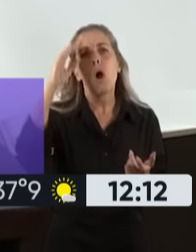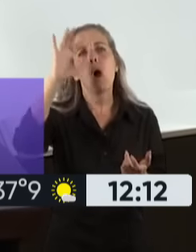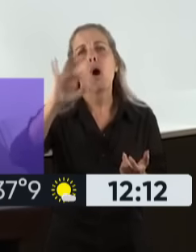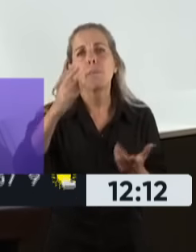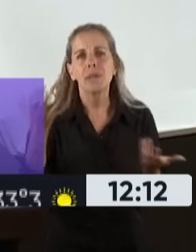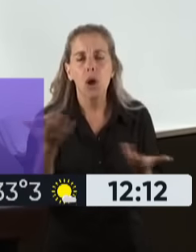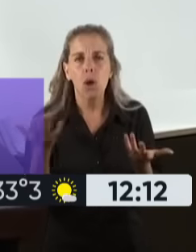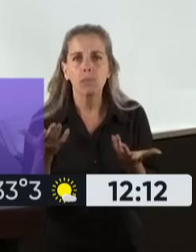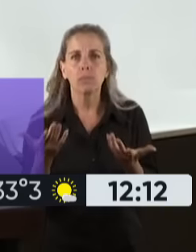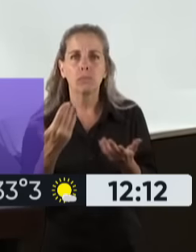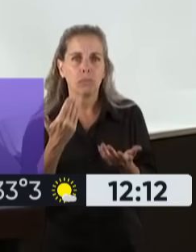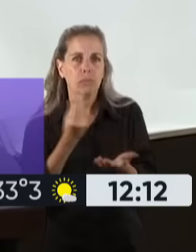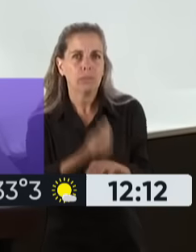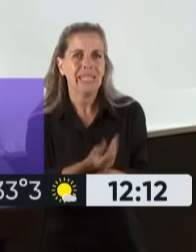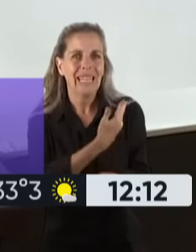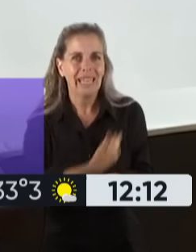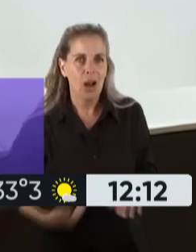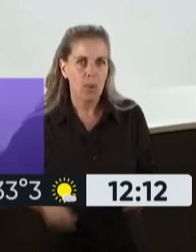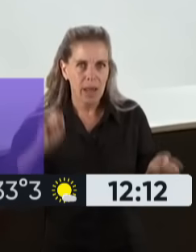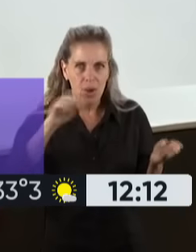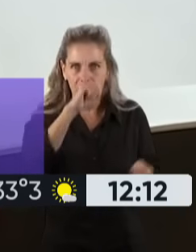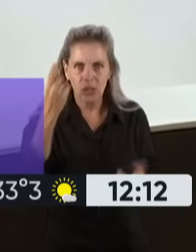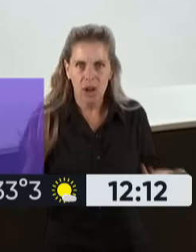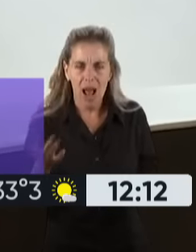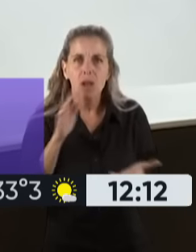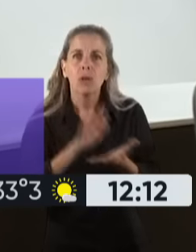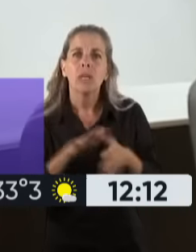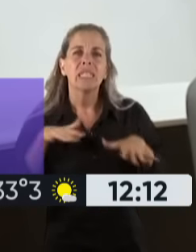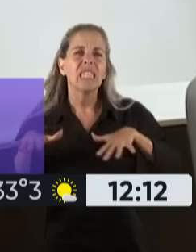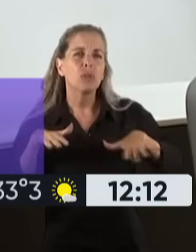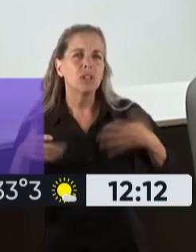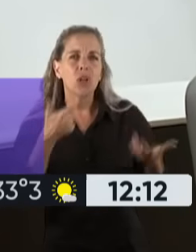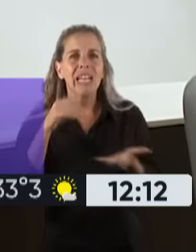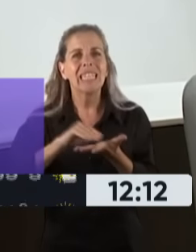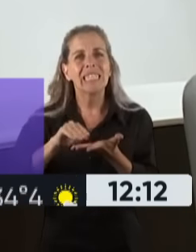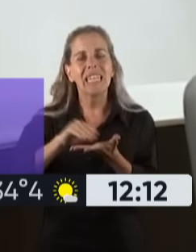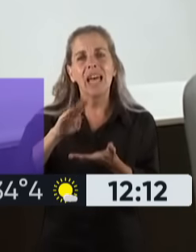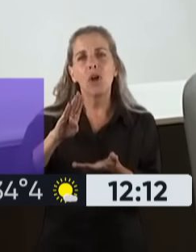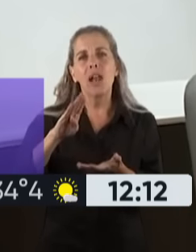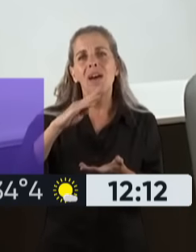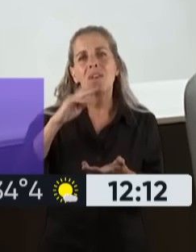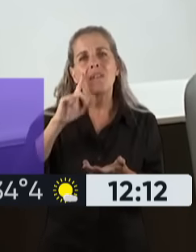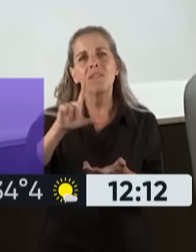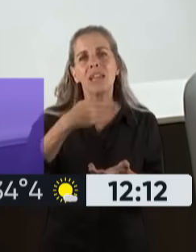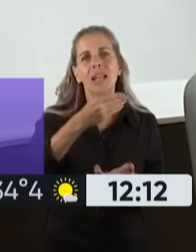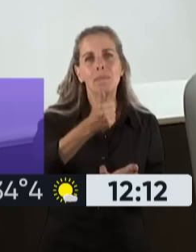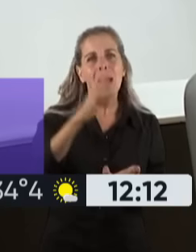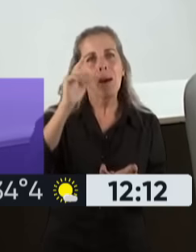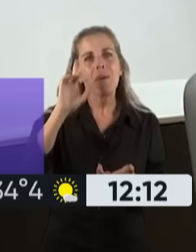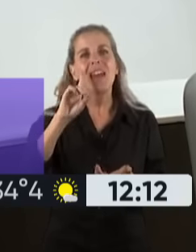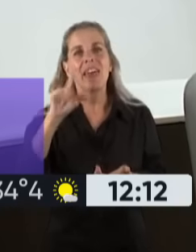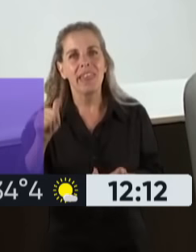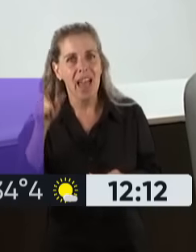del gobierno Nacional sobre la situación de la senadora Vilma vedia senadora libertaria por